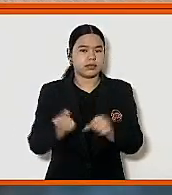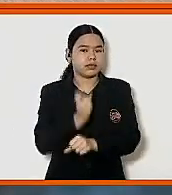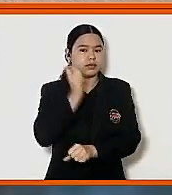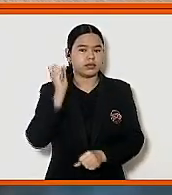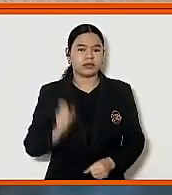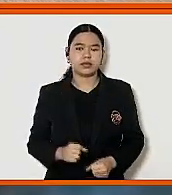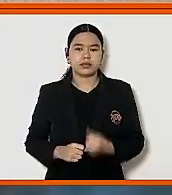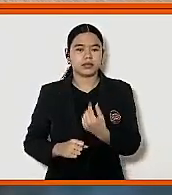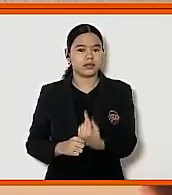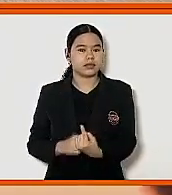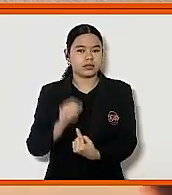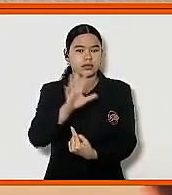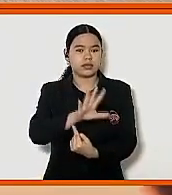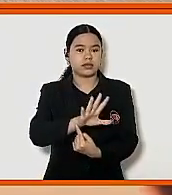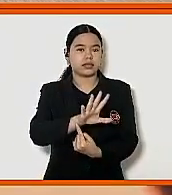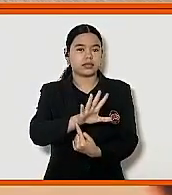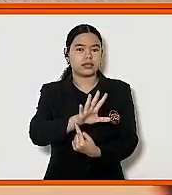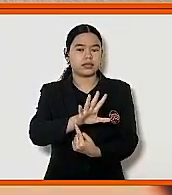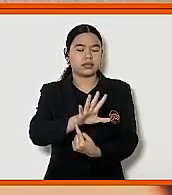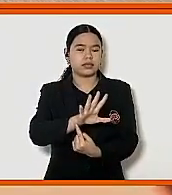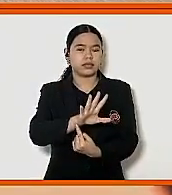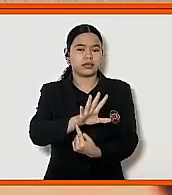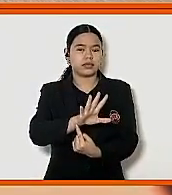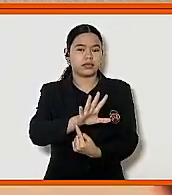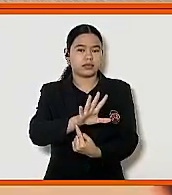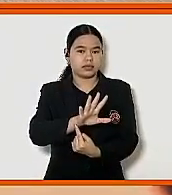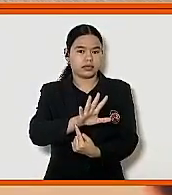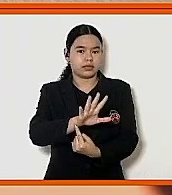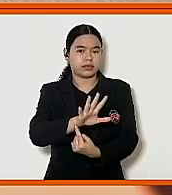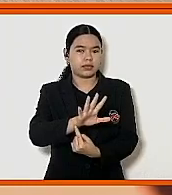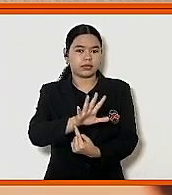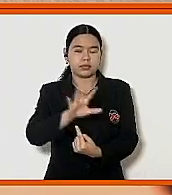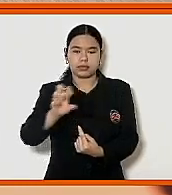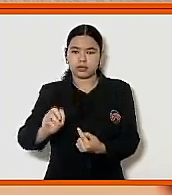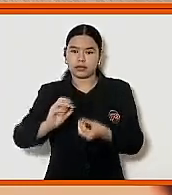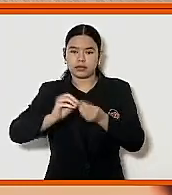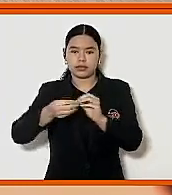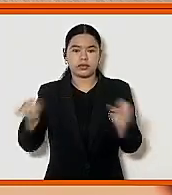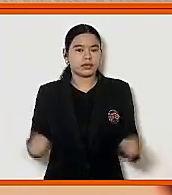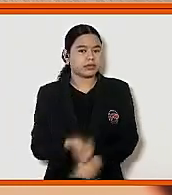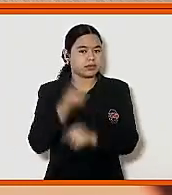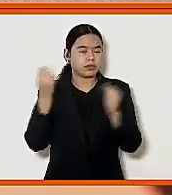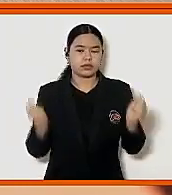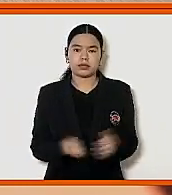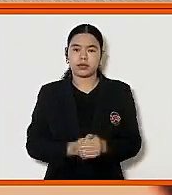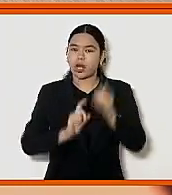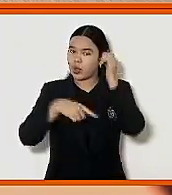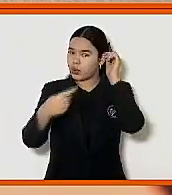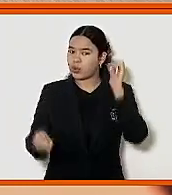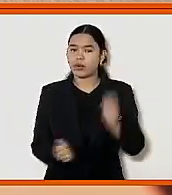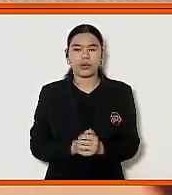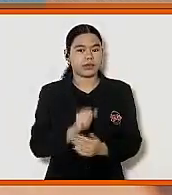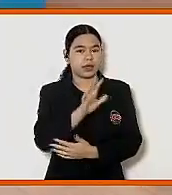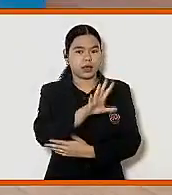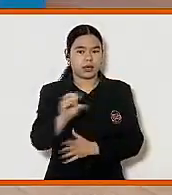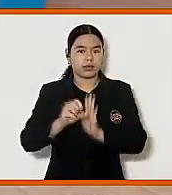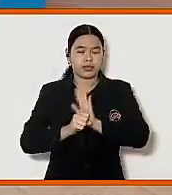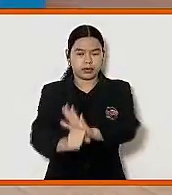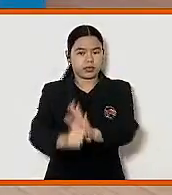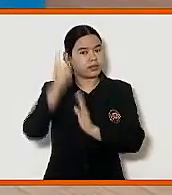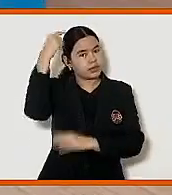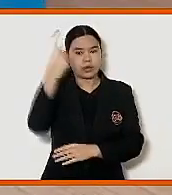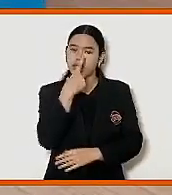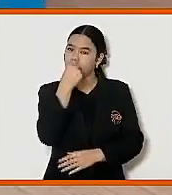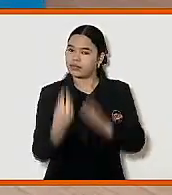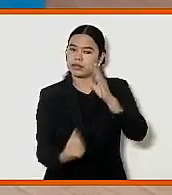dígito. 5. Segundo dígito. 0. El número favorecido para Diaria es el 50 con su símbolo